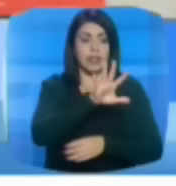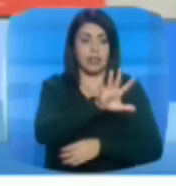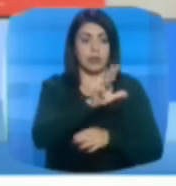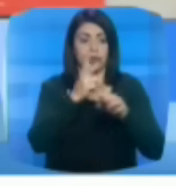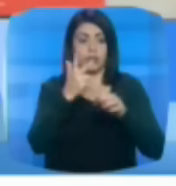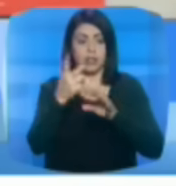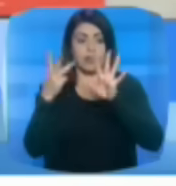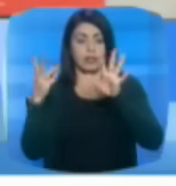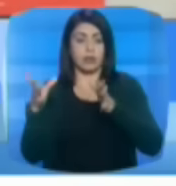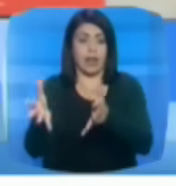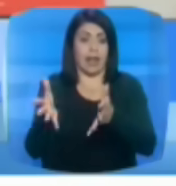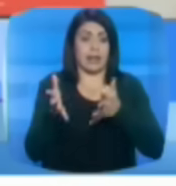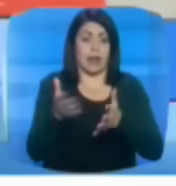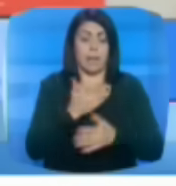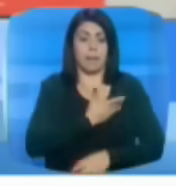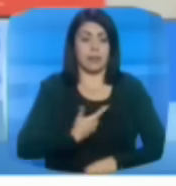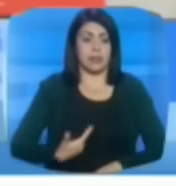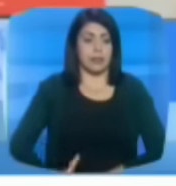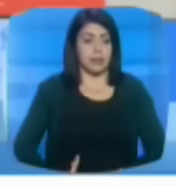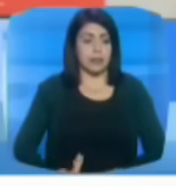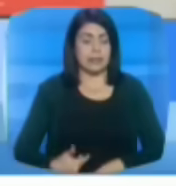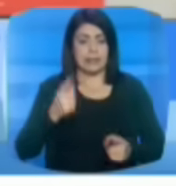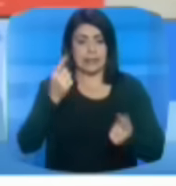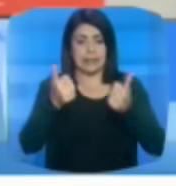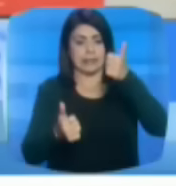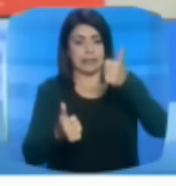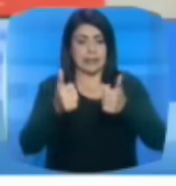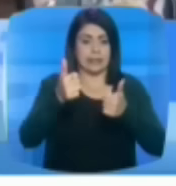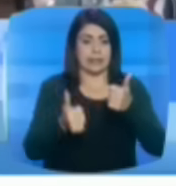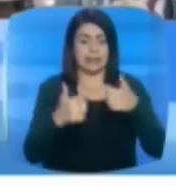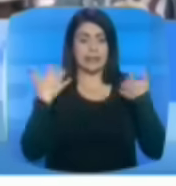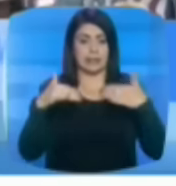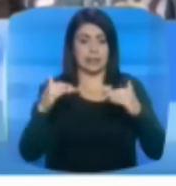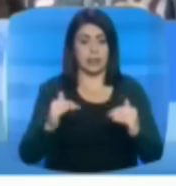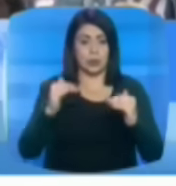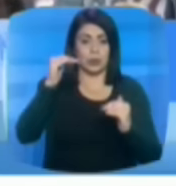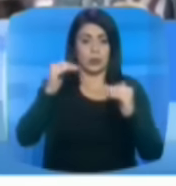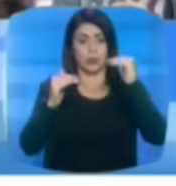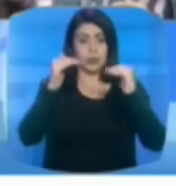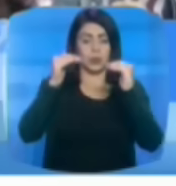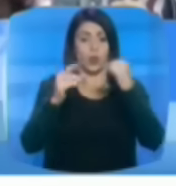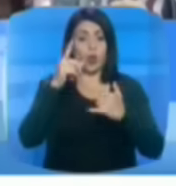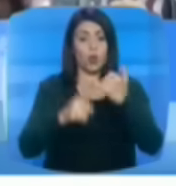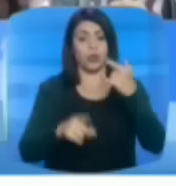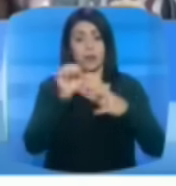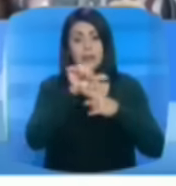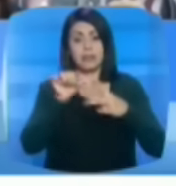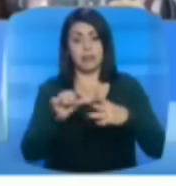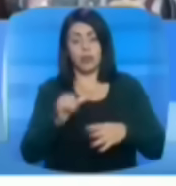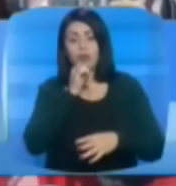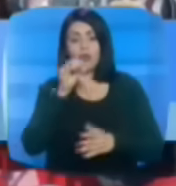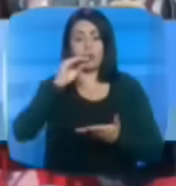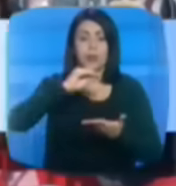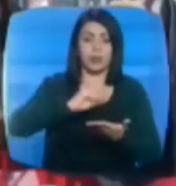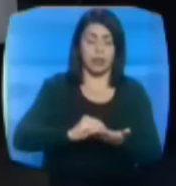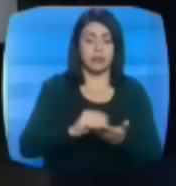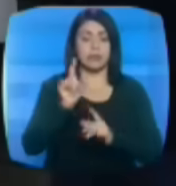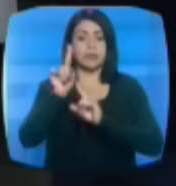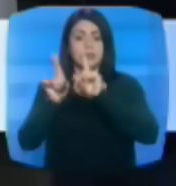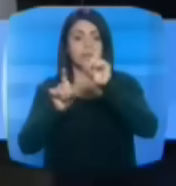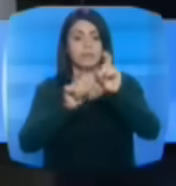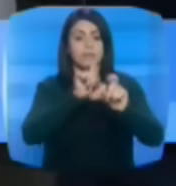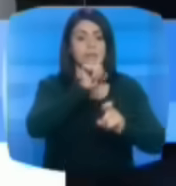538 para conquistar la presidencia. Una contienda que ha estado muy reñida en las últimas semanas, que de acuerdo con las recientes